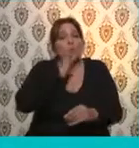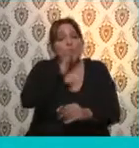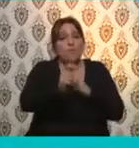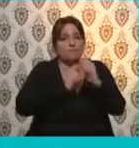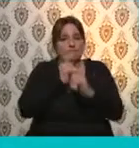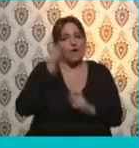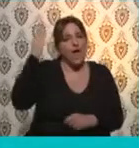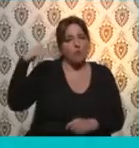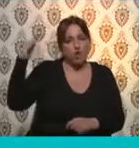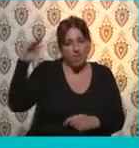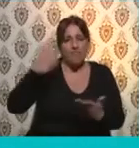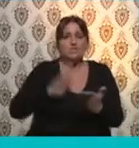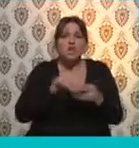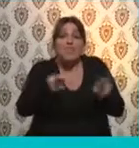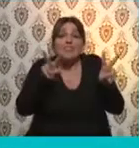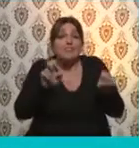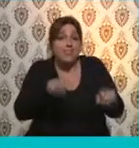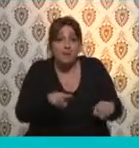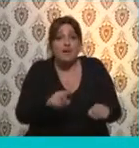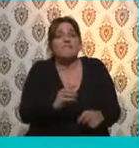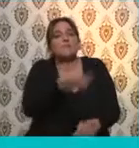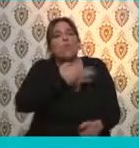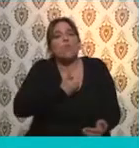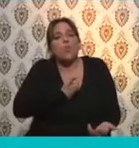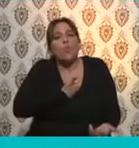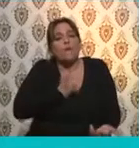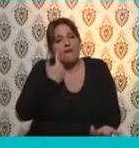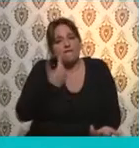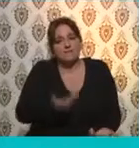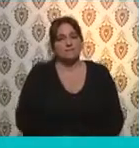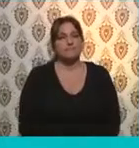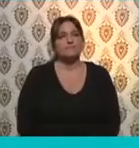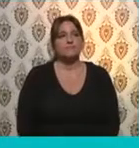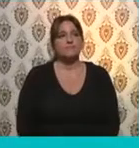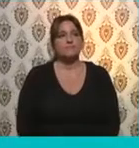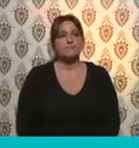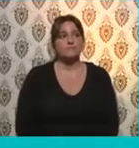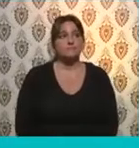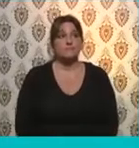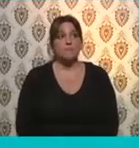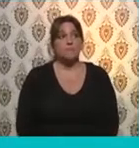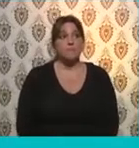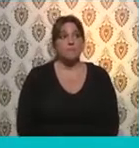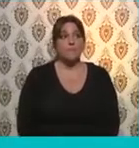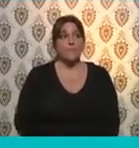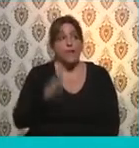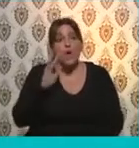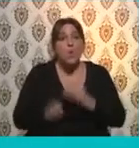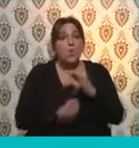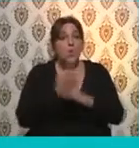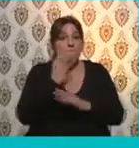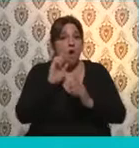las autoridades sobre este tema y esto era lo que nos decían. Bueno, se lleva adelante una nueva edición, la número